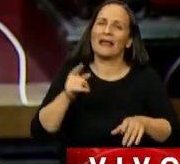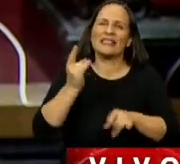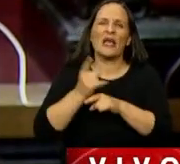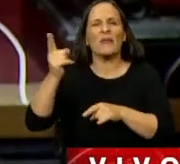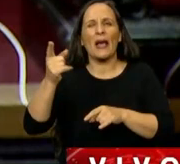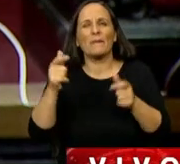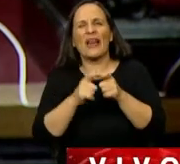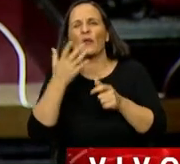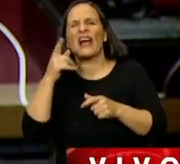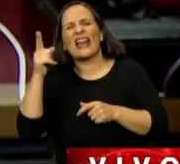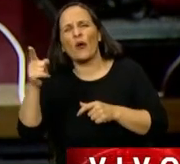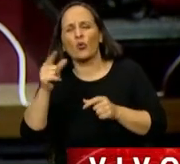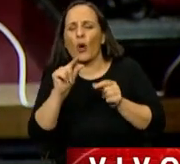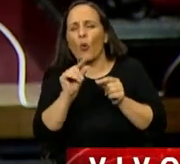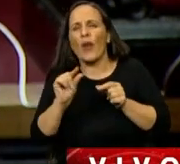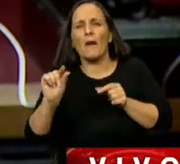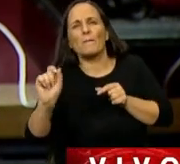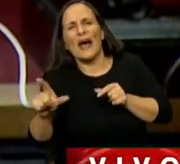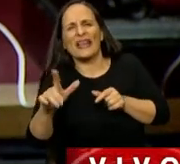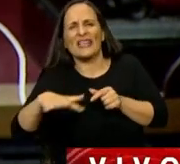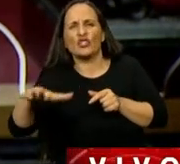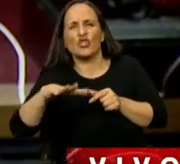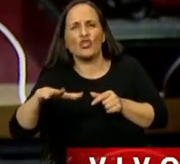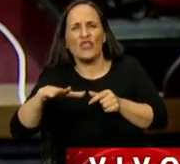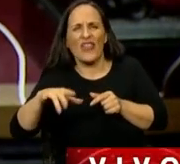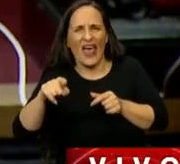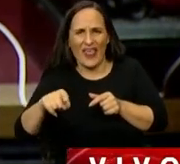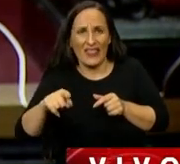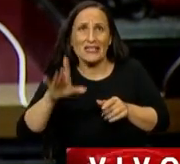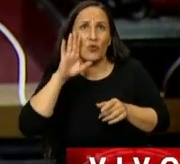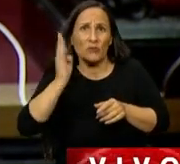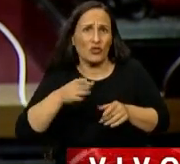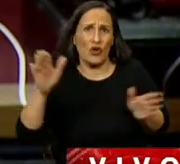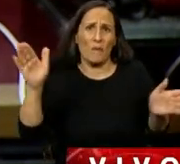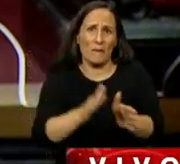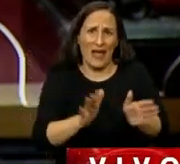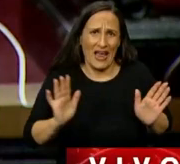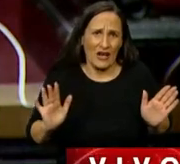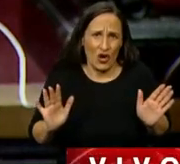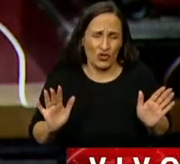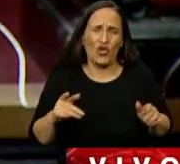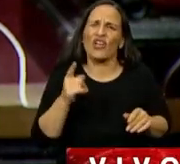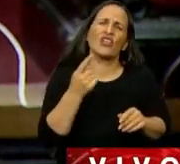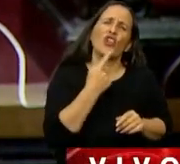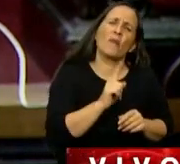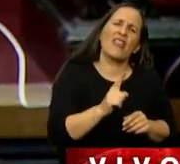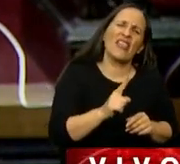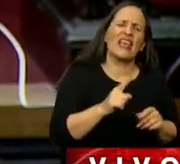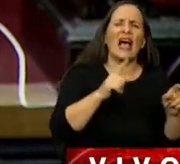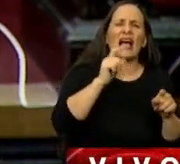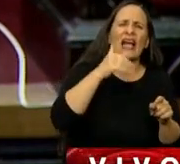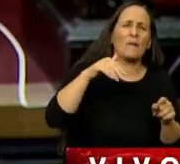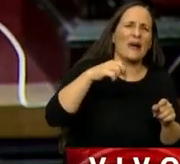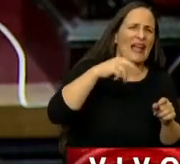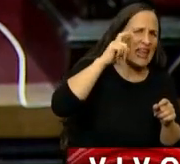gustan a ustedes y para una sola parte de la sociedad argentina, que es menos de la mitad de la sociedad argentina. Y no me corran con Campanelli y Brandoni, porque